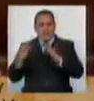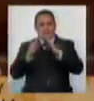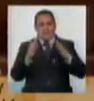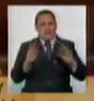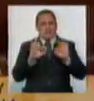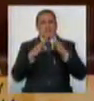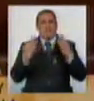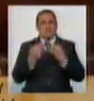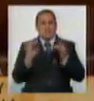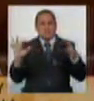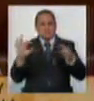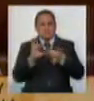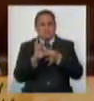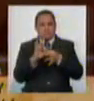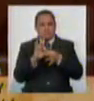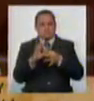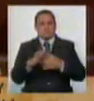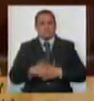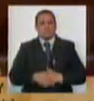familias.